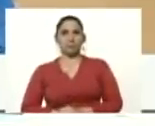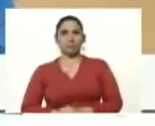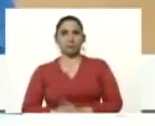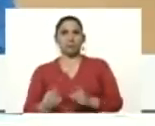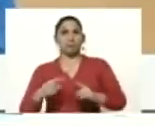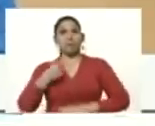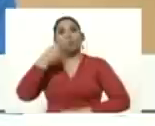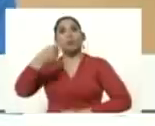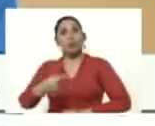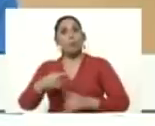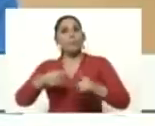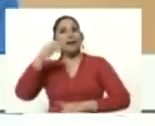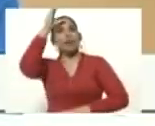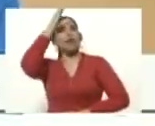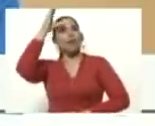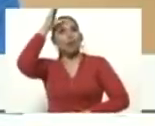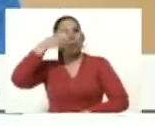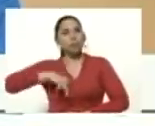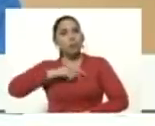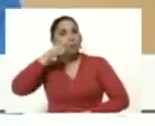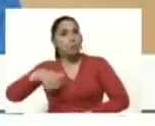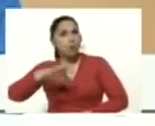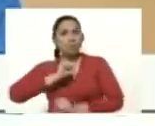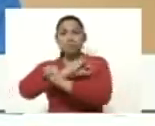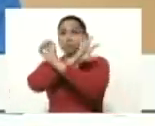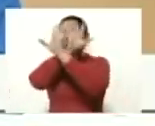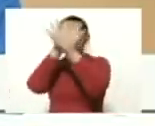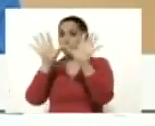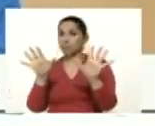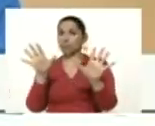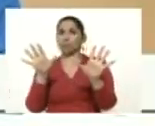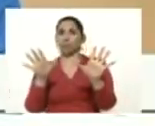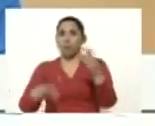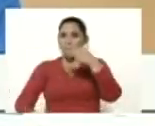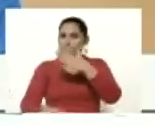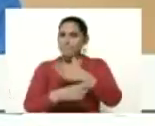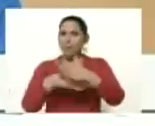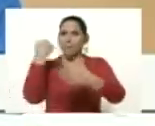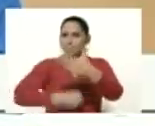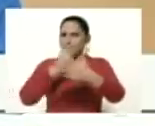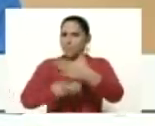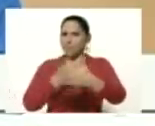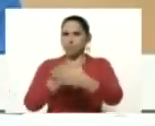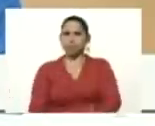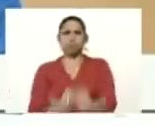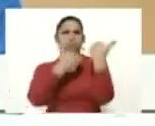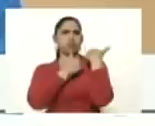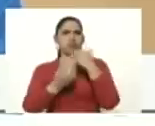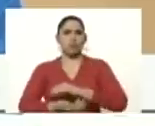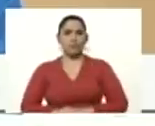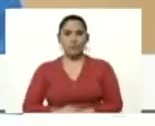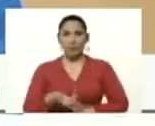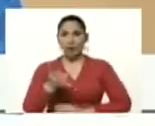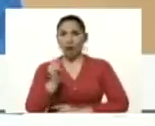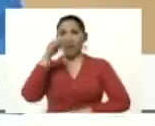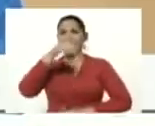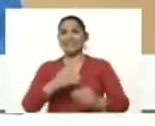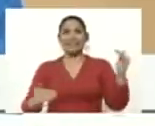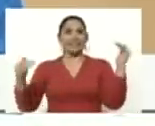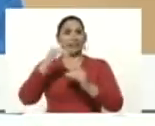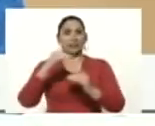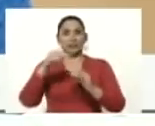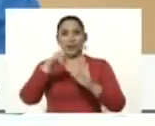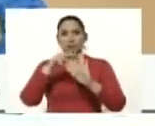Lo digo para que la conciencia de nuestro pueblo esté claro que vamos combatiendo y hay un altísimo